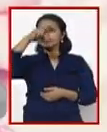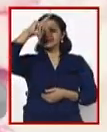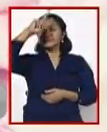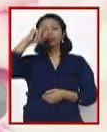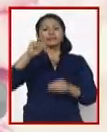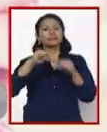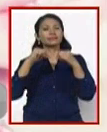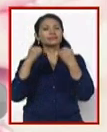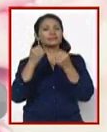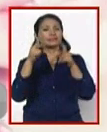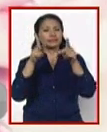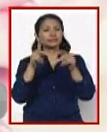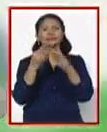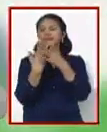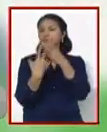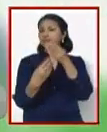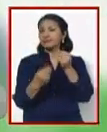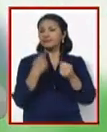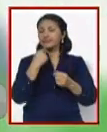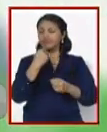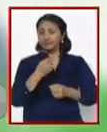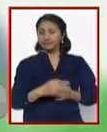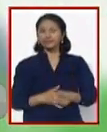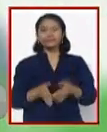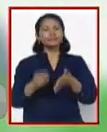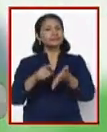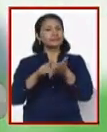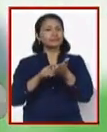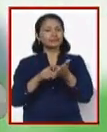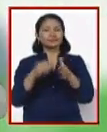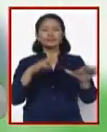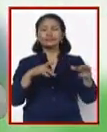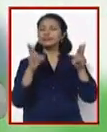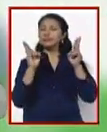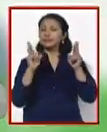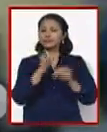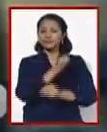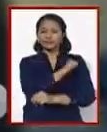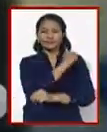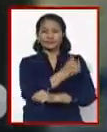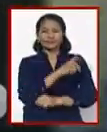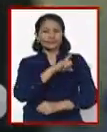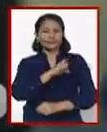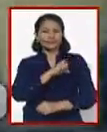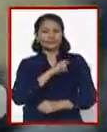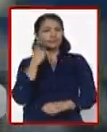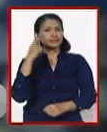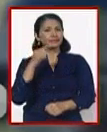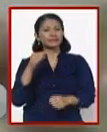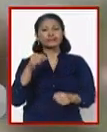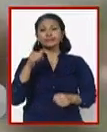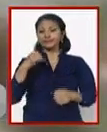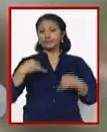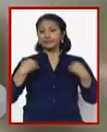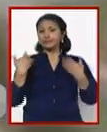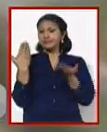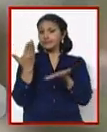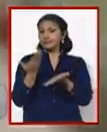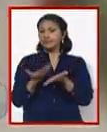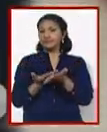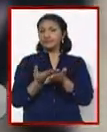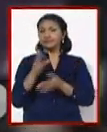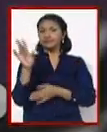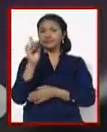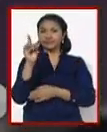La Asociación de Familias de Desaparecidos se pronuncia exigiendo actuar con rapidez a las autoridades policiales para que la menor pueda